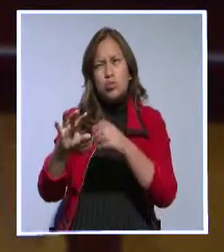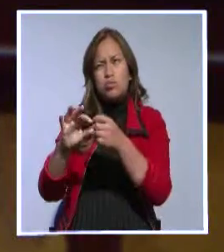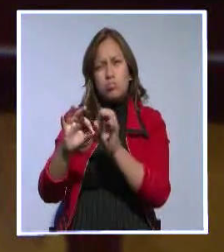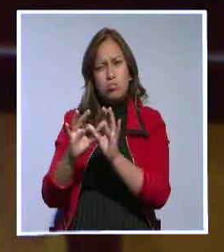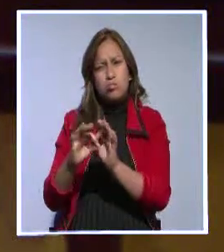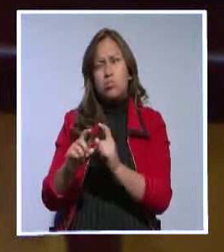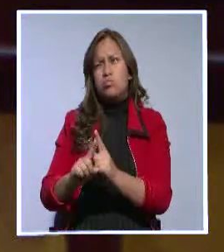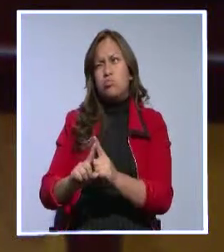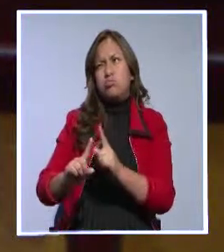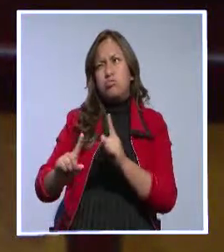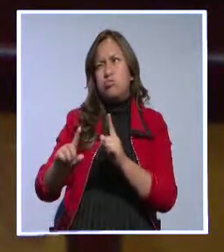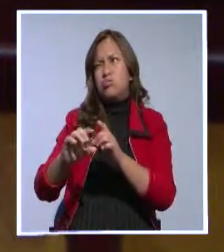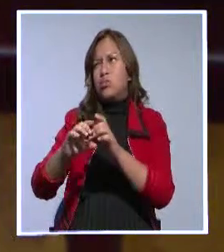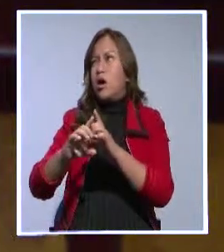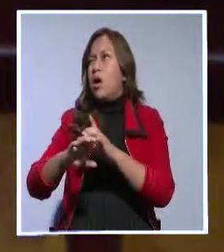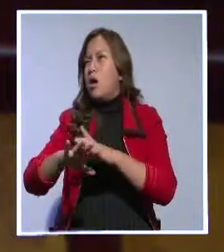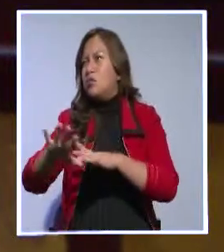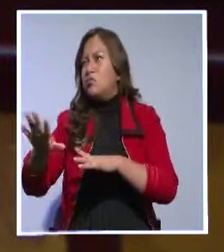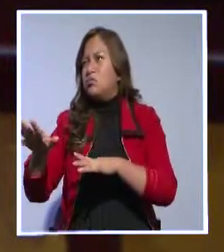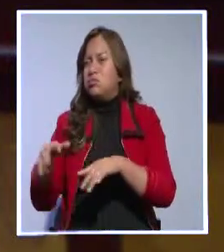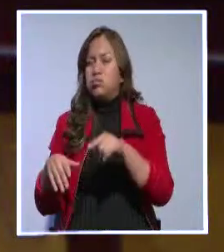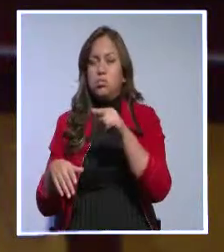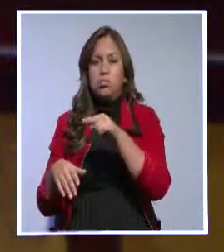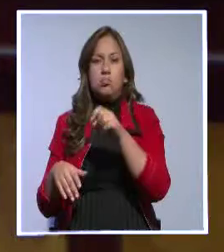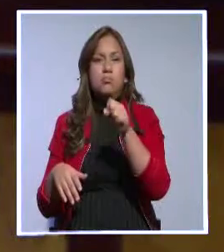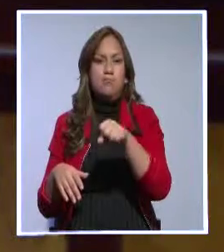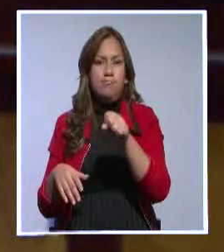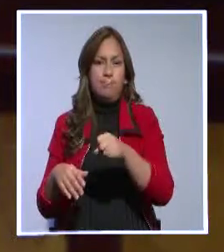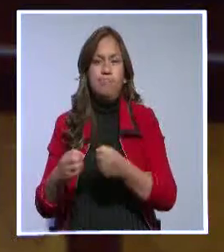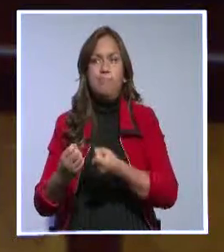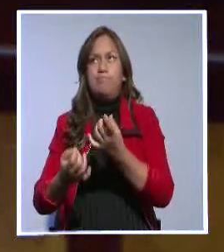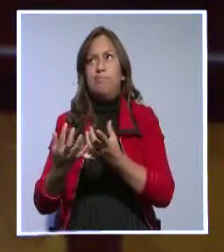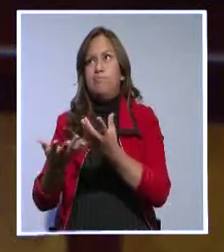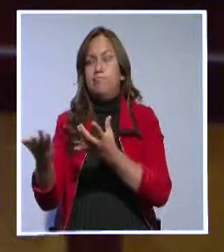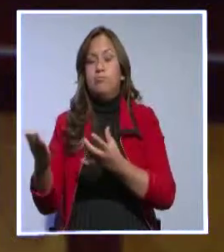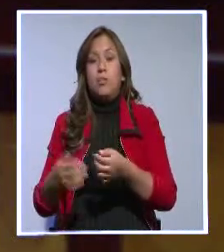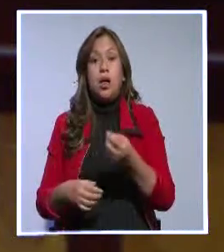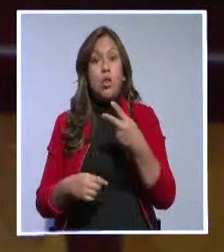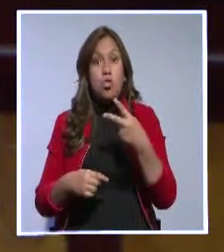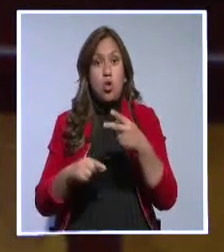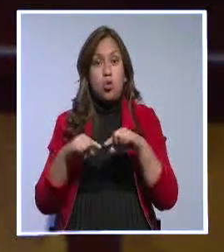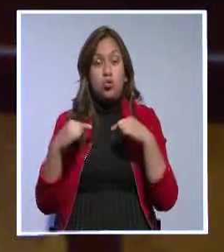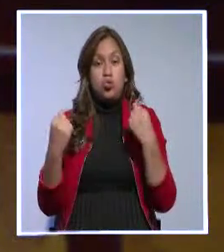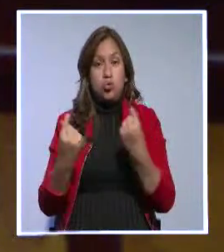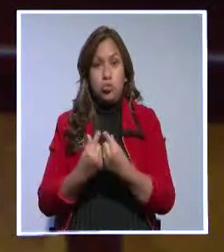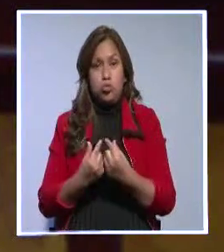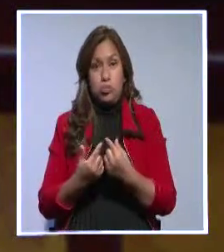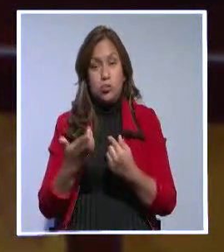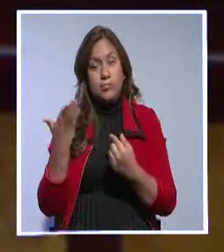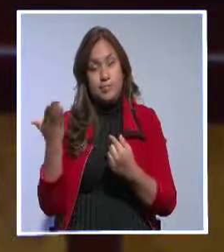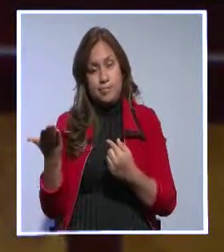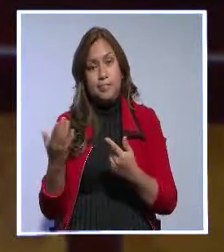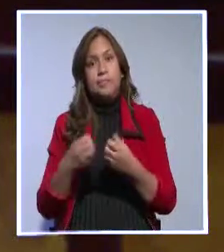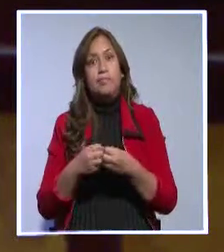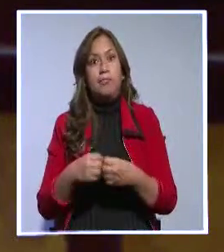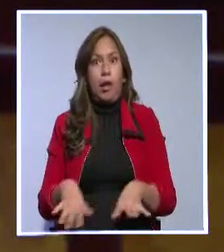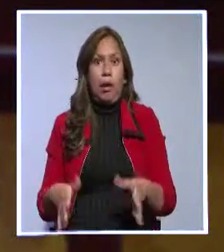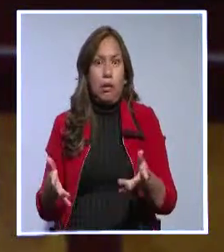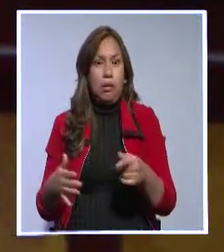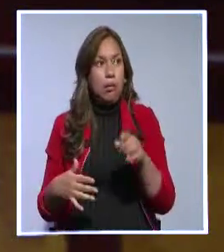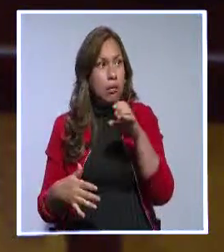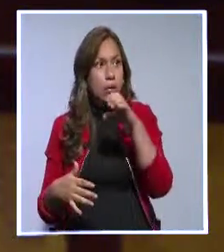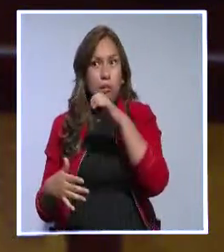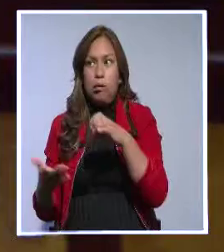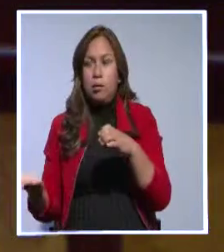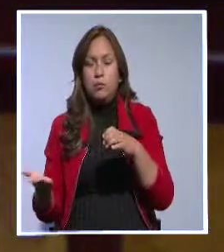gracias a un sobrevuelo del helicóptero de aeropolicial y tuvimos también dos grupos de excursionistas que se perdieron el 1 el día sábado en el